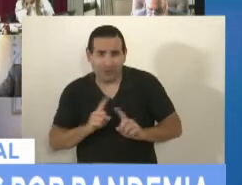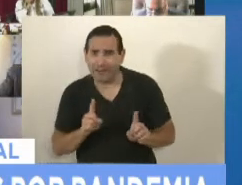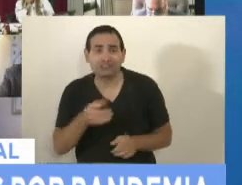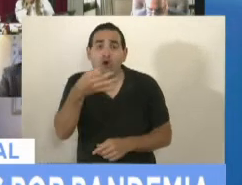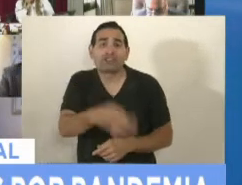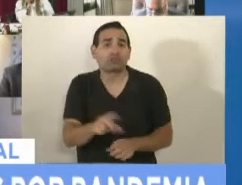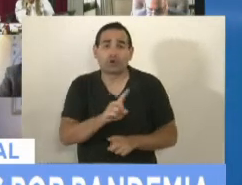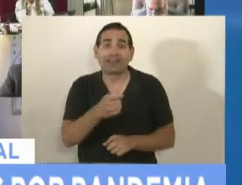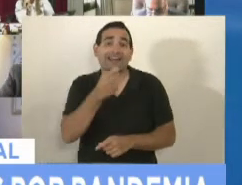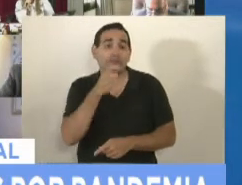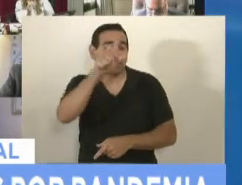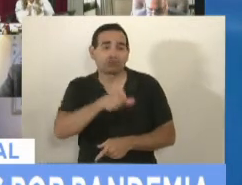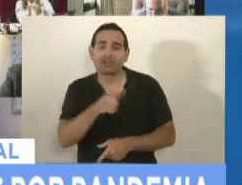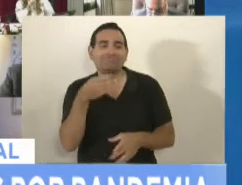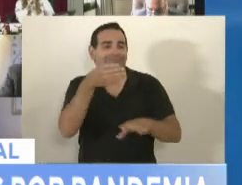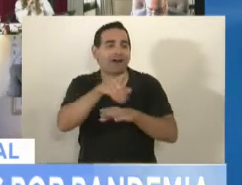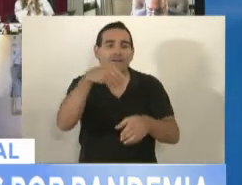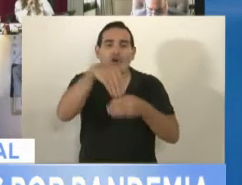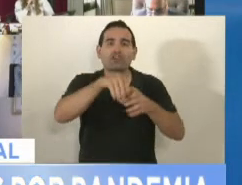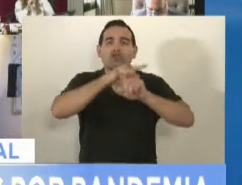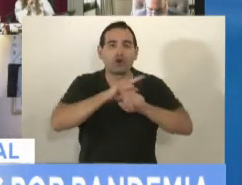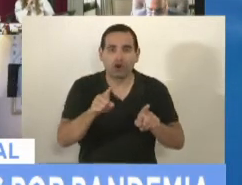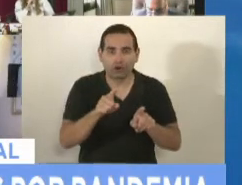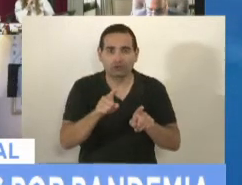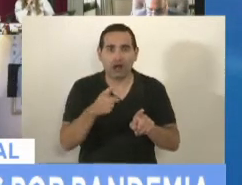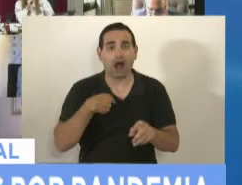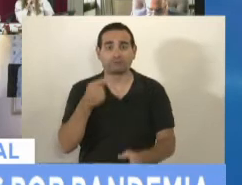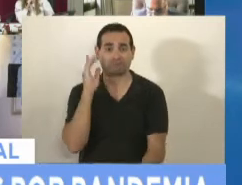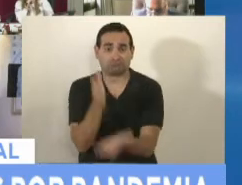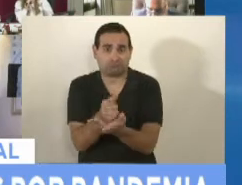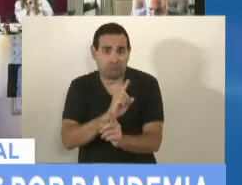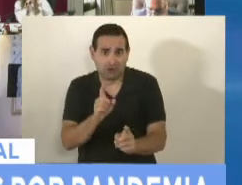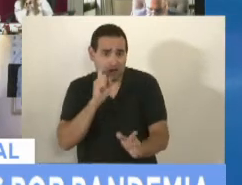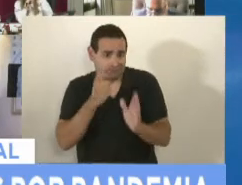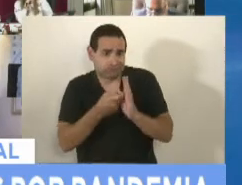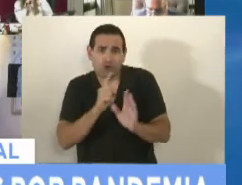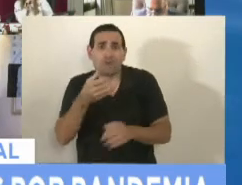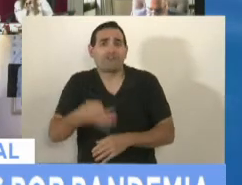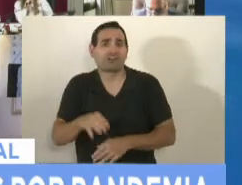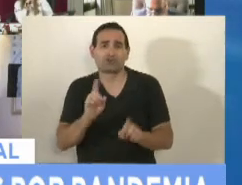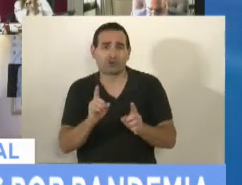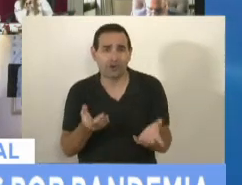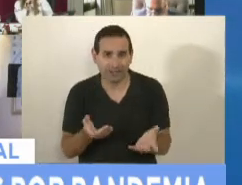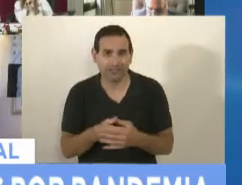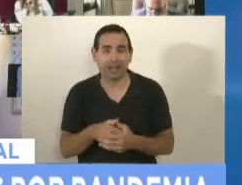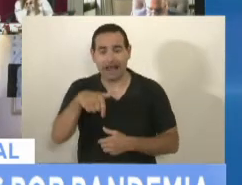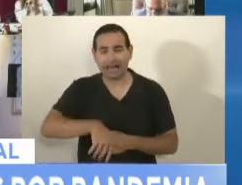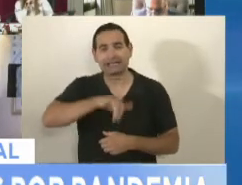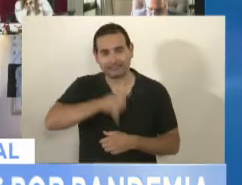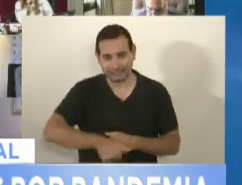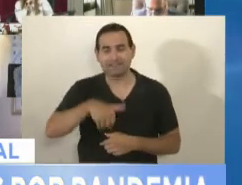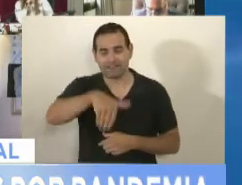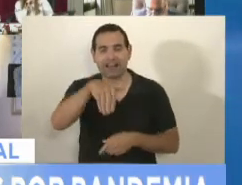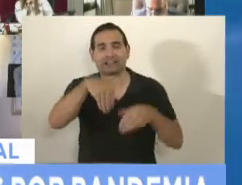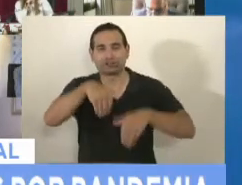tiene sanción. Así lo establece la ley. O sea, nosotros estamos, y acá sí hay votación y va a haber